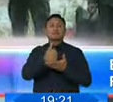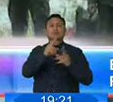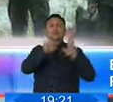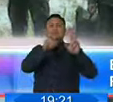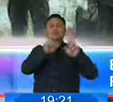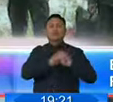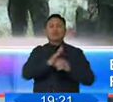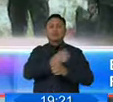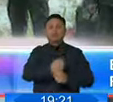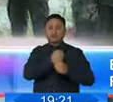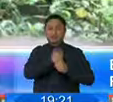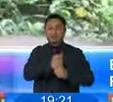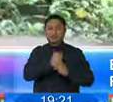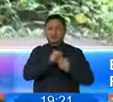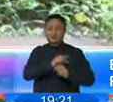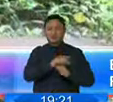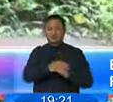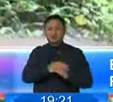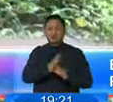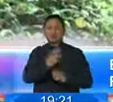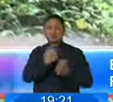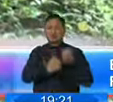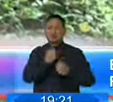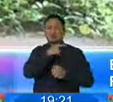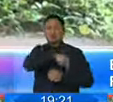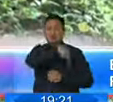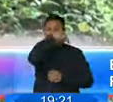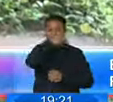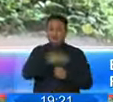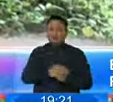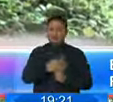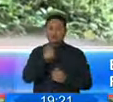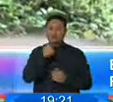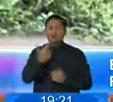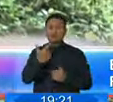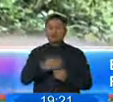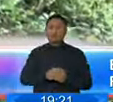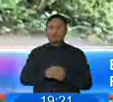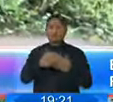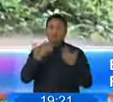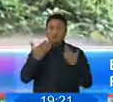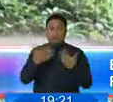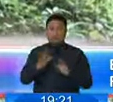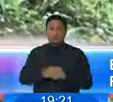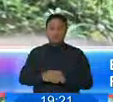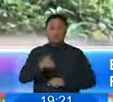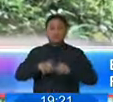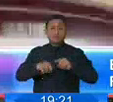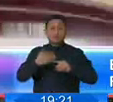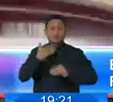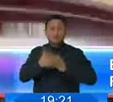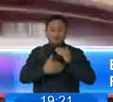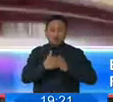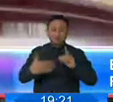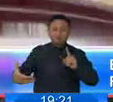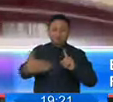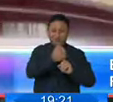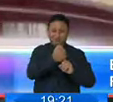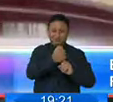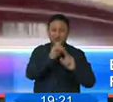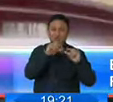tema de seguridad y de la conflictiva frontera norte, señaló que ya se han obtenido algunos logros en el combate